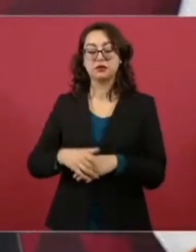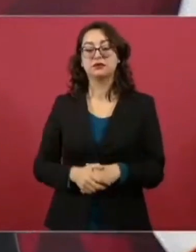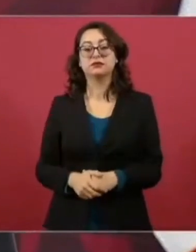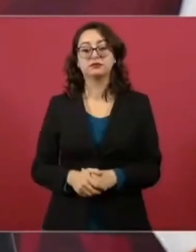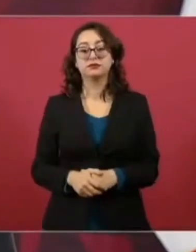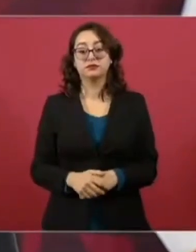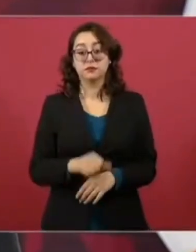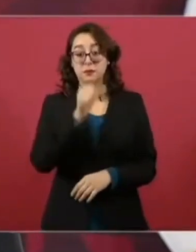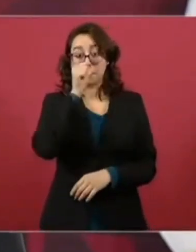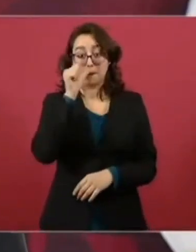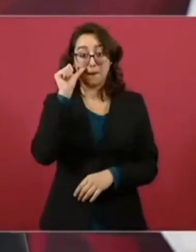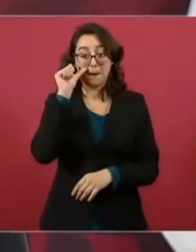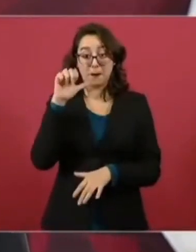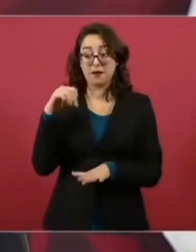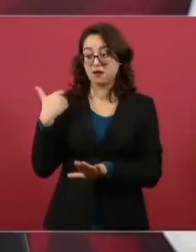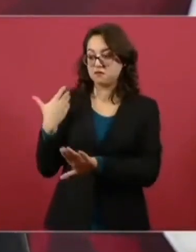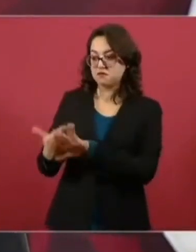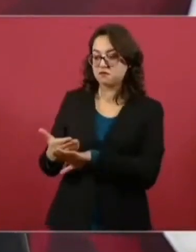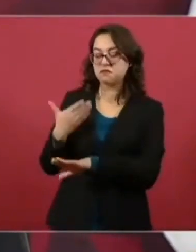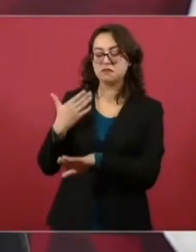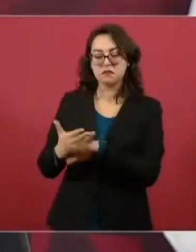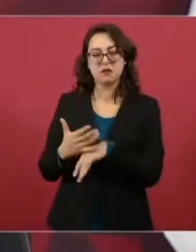indígena.